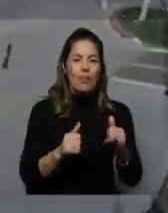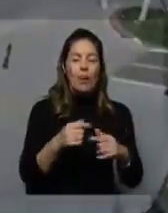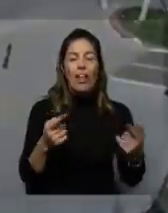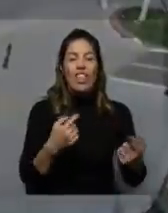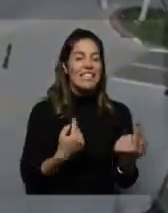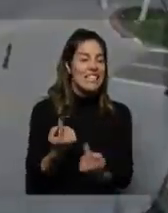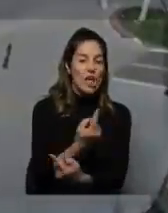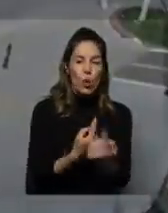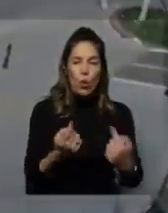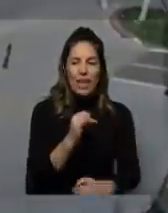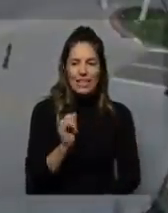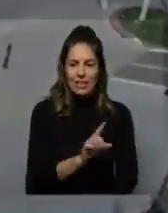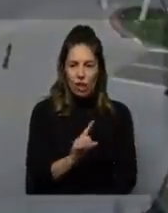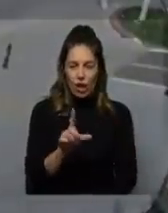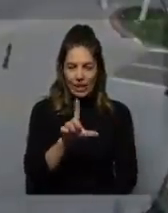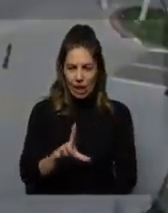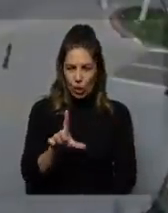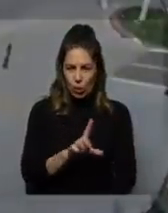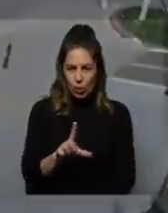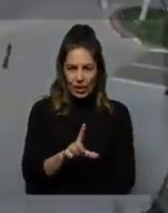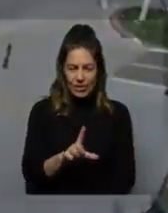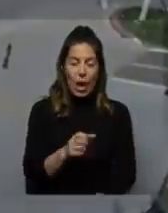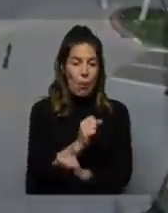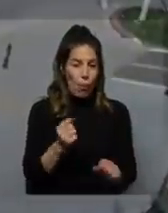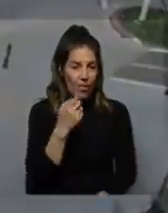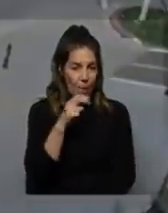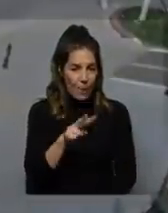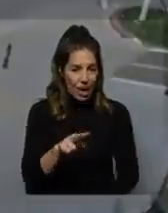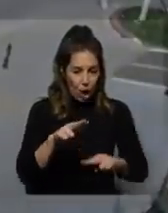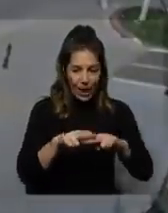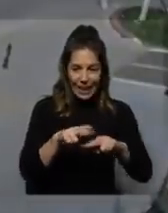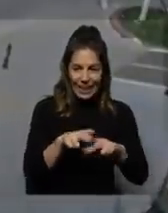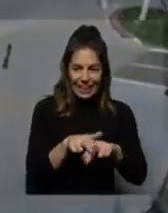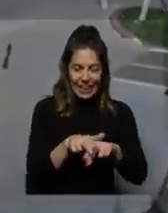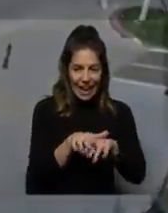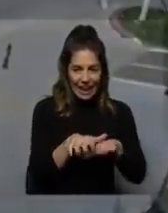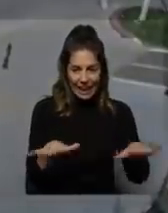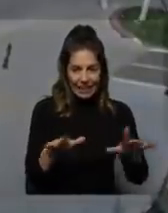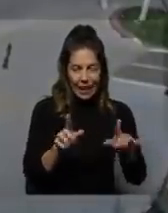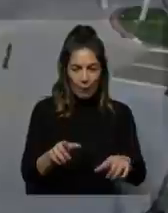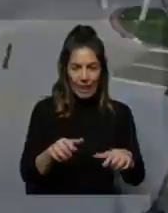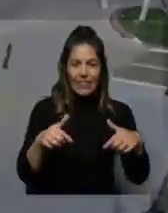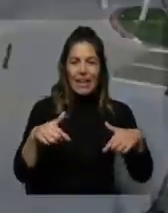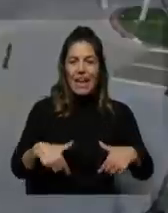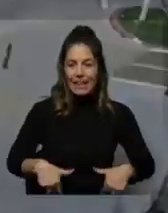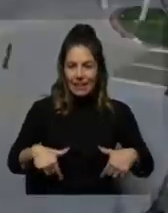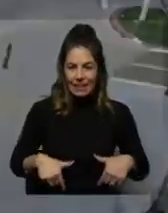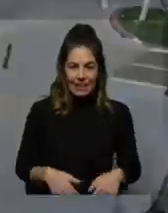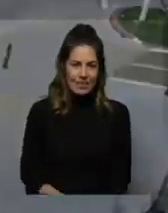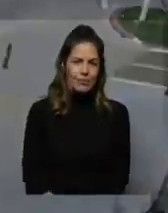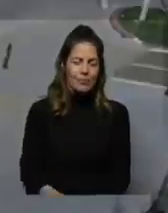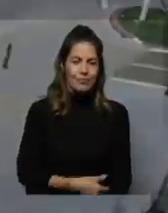dónde circular Y por dónde No este lunes y que lo quieren seguir en redes arroba y en mi tránsito@mvd de transporte Exactamente Bueno